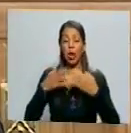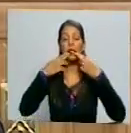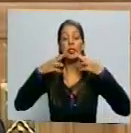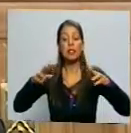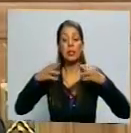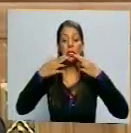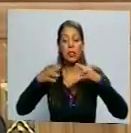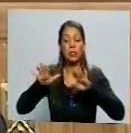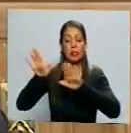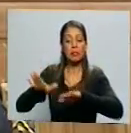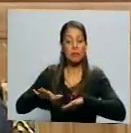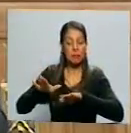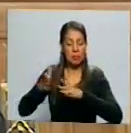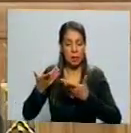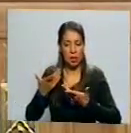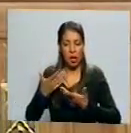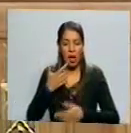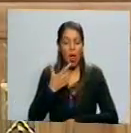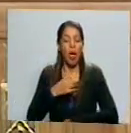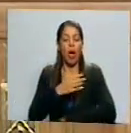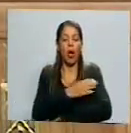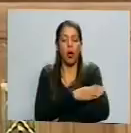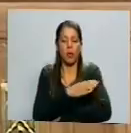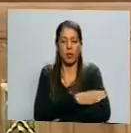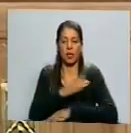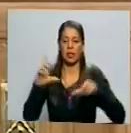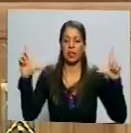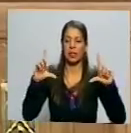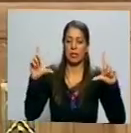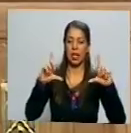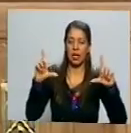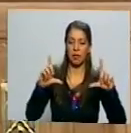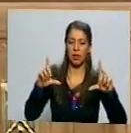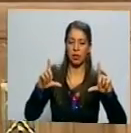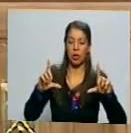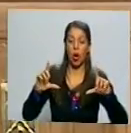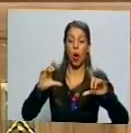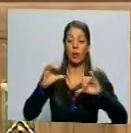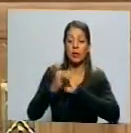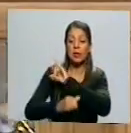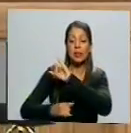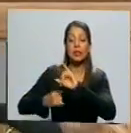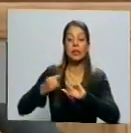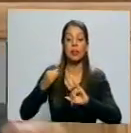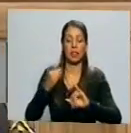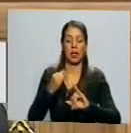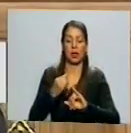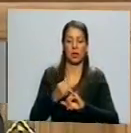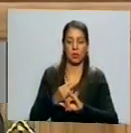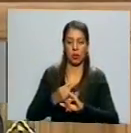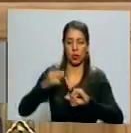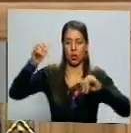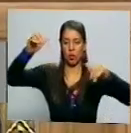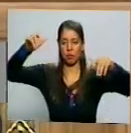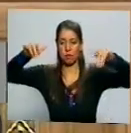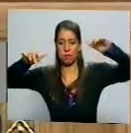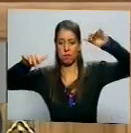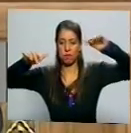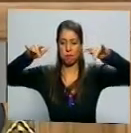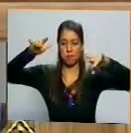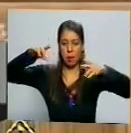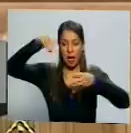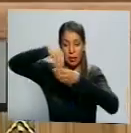proa, que son los grandes medios hegemónicos globalizados, con sus títeres en nuestro